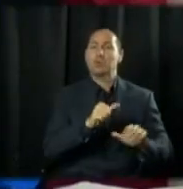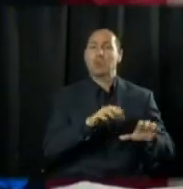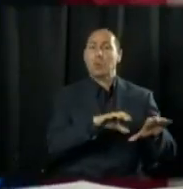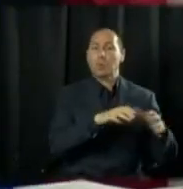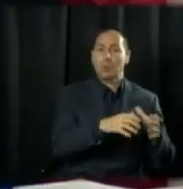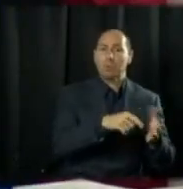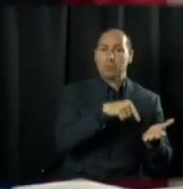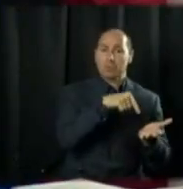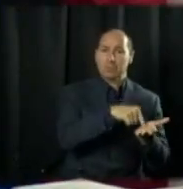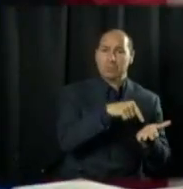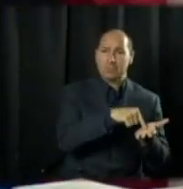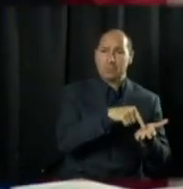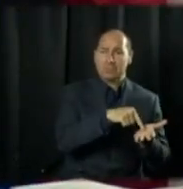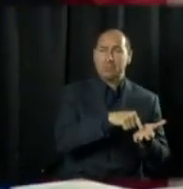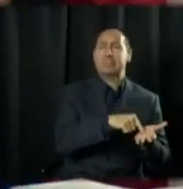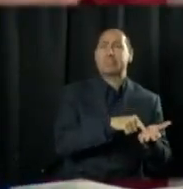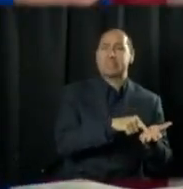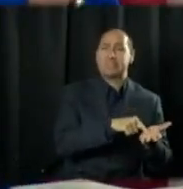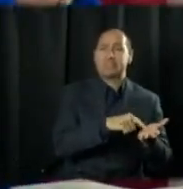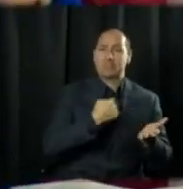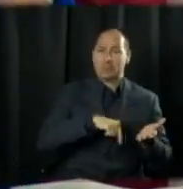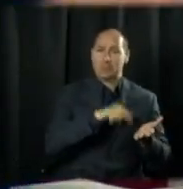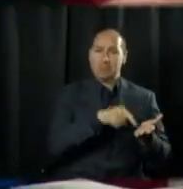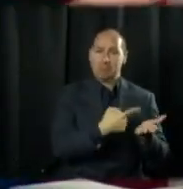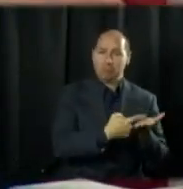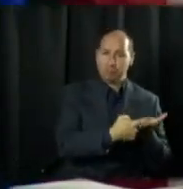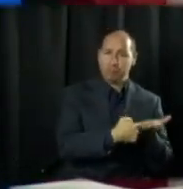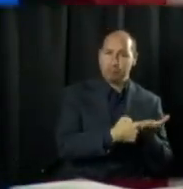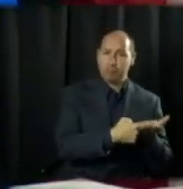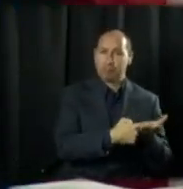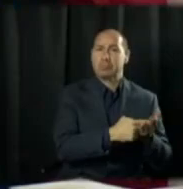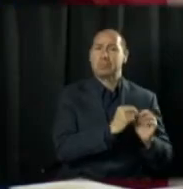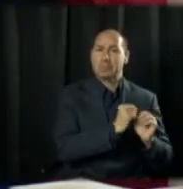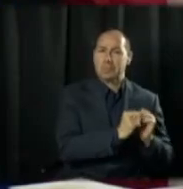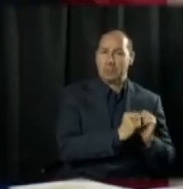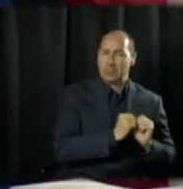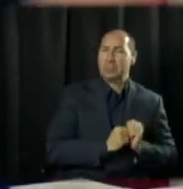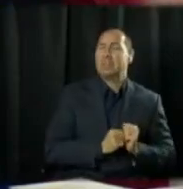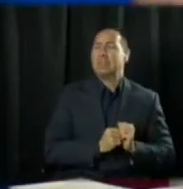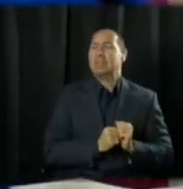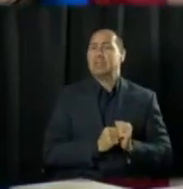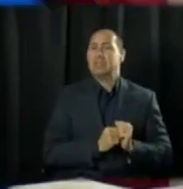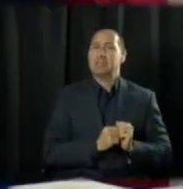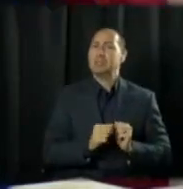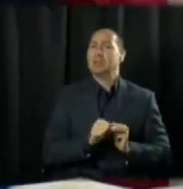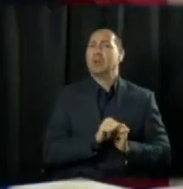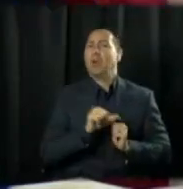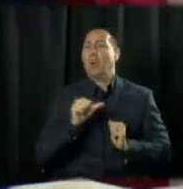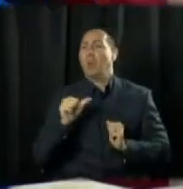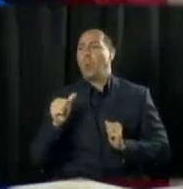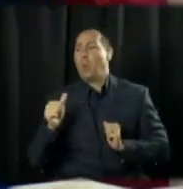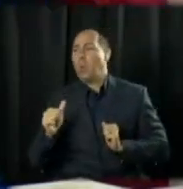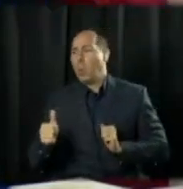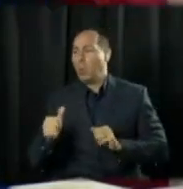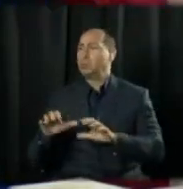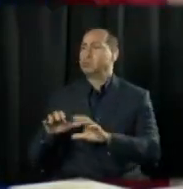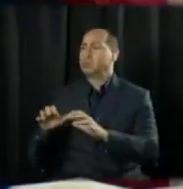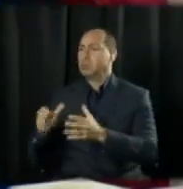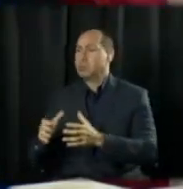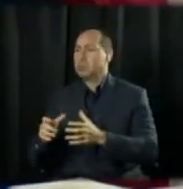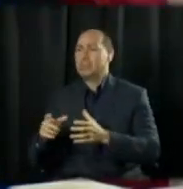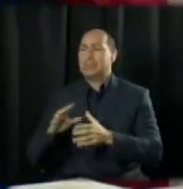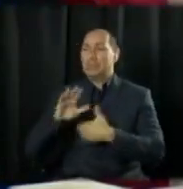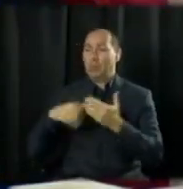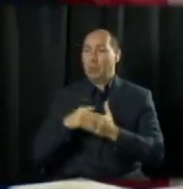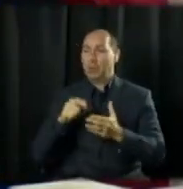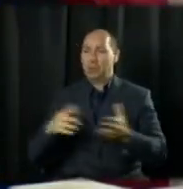cuales tenemos que lidiar. Hay unos que no están asegurados, que no son asegurados, una de líneas de combustible, hay una reforma de pensiones. Todo eso tiene que estar incorporado en un